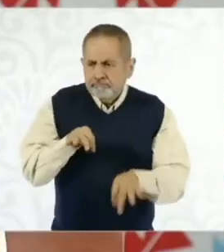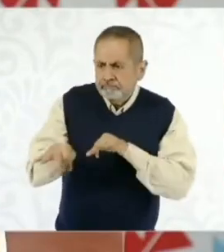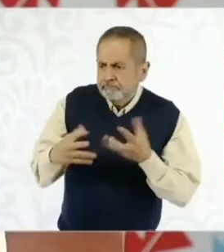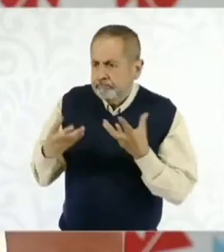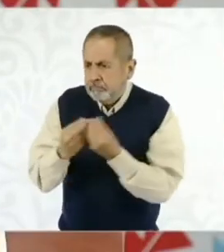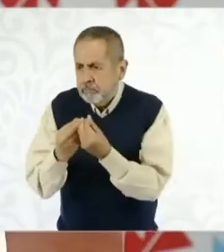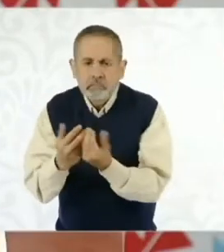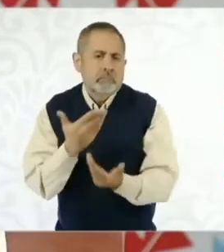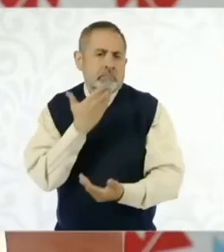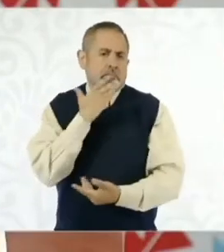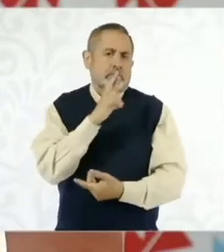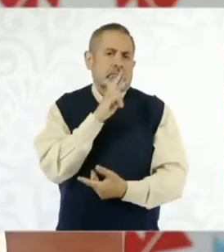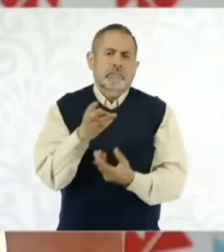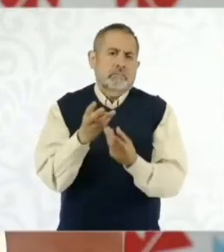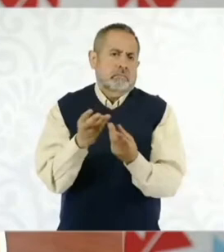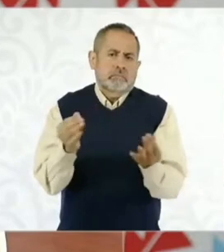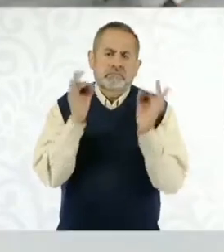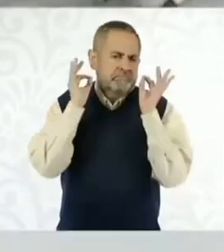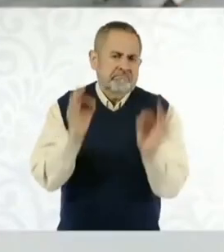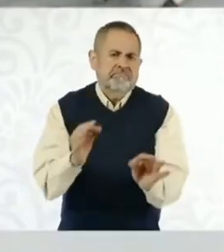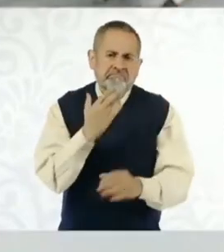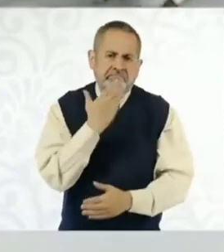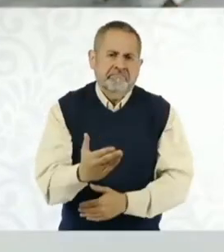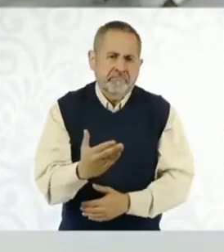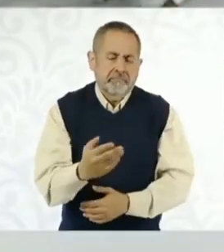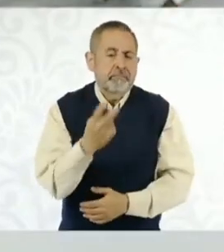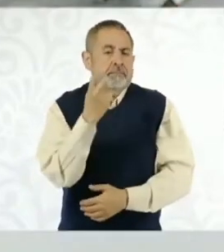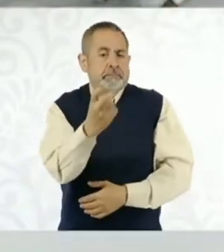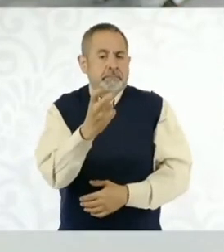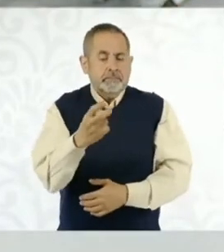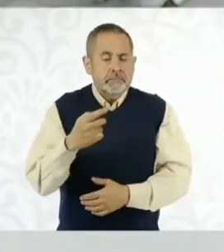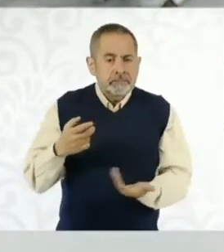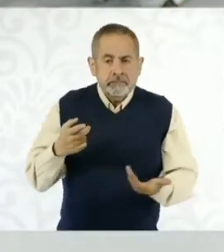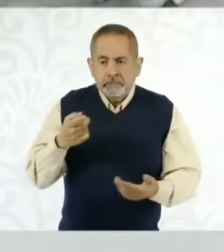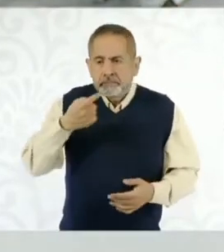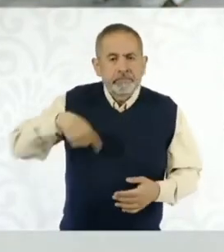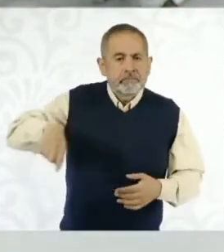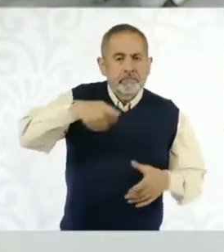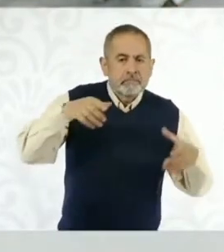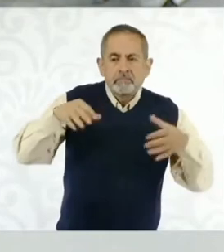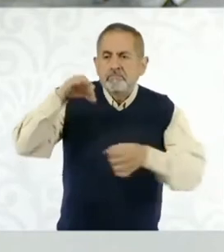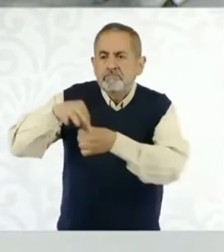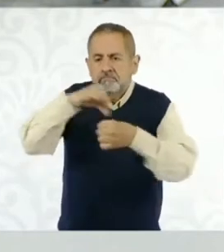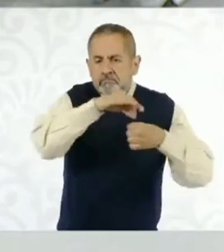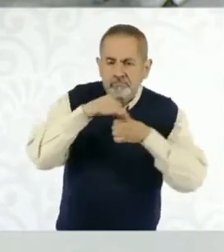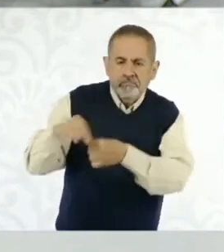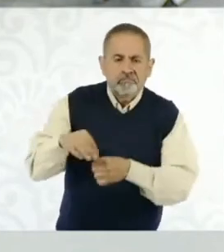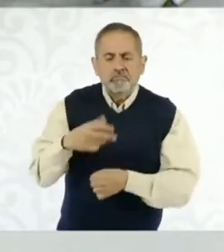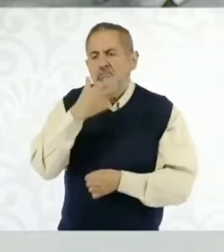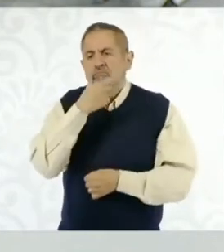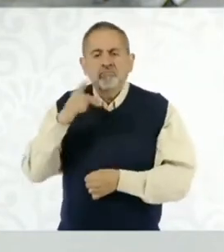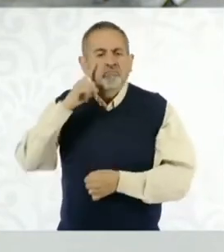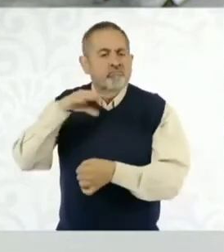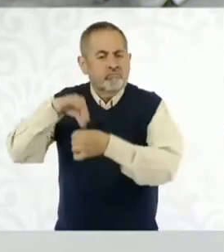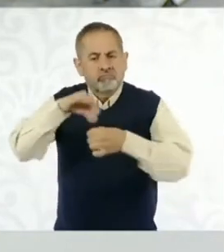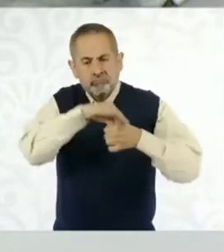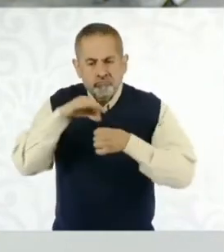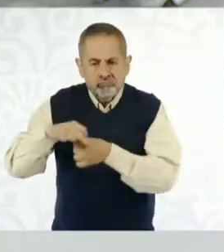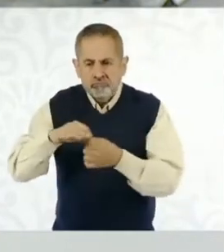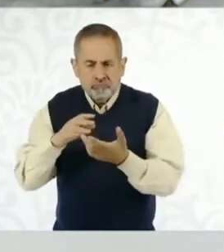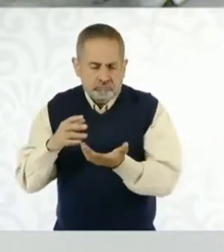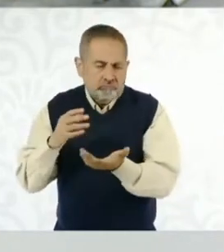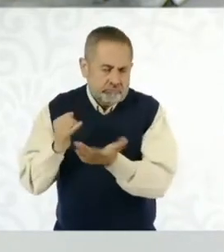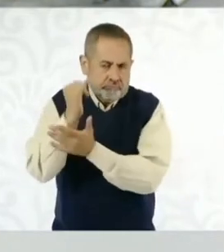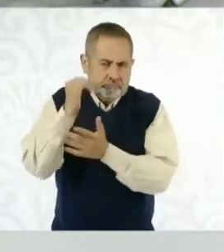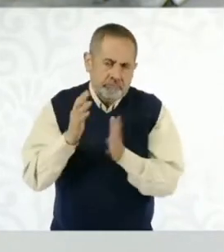resultados. Entonces, por supuesto, son elegidos y elegidas por el pueblo y ellas toman sus propias